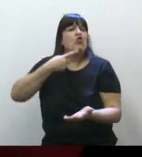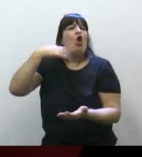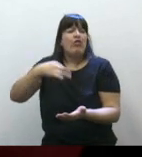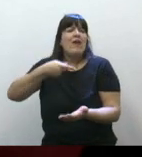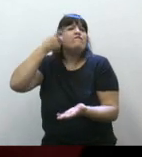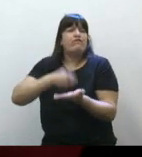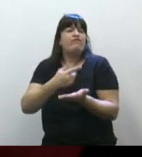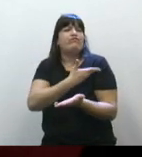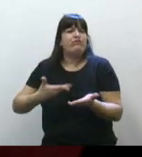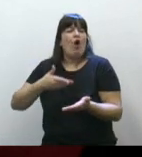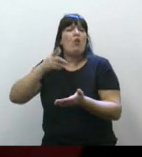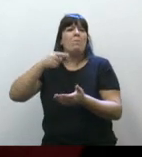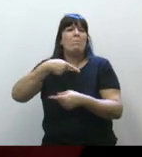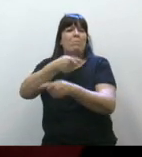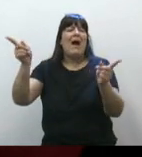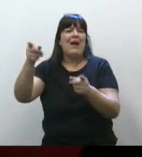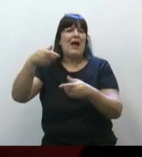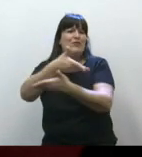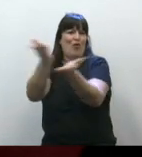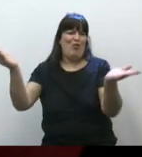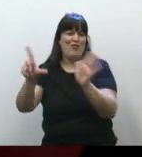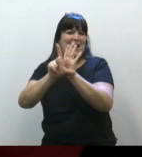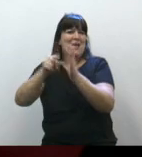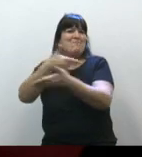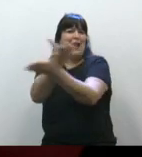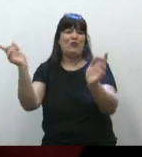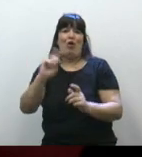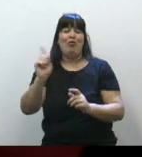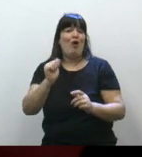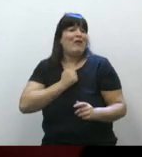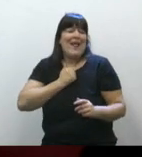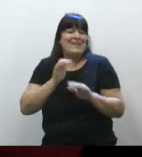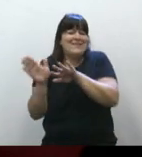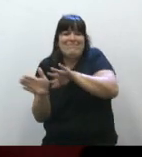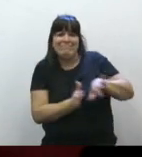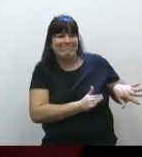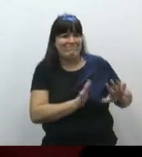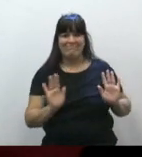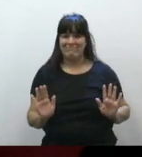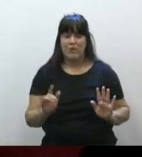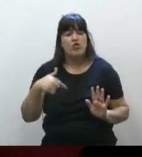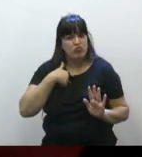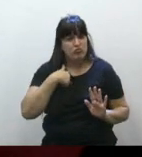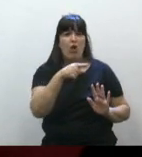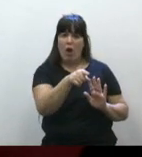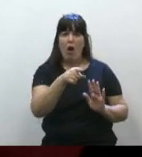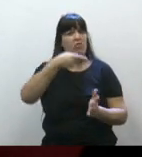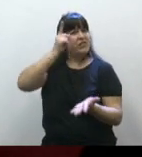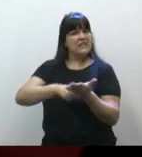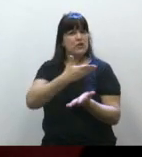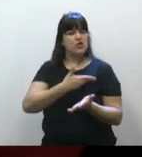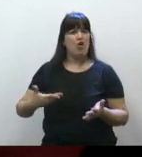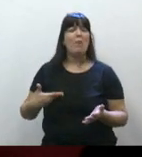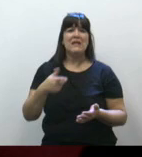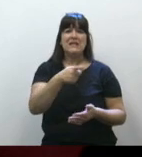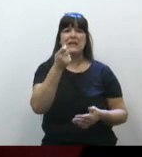todos por encima de las creencias y le voy a decir algo más yo rescato la decisión del presidente de